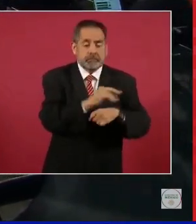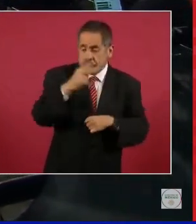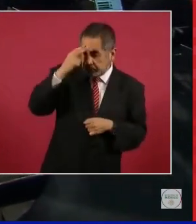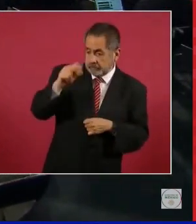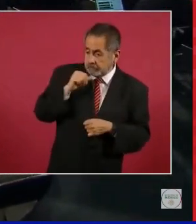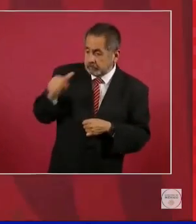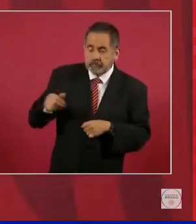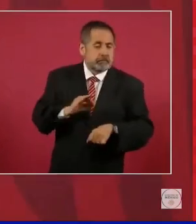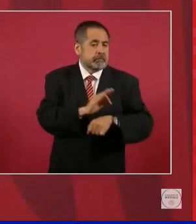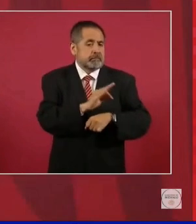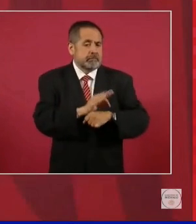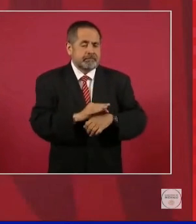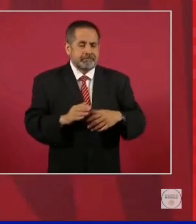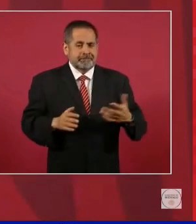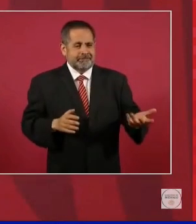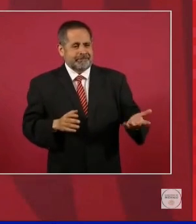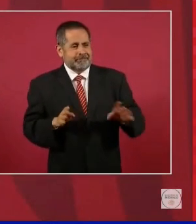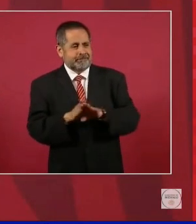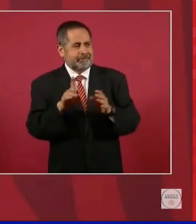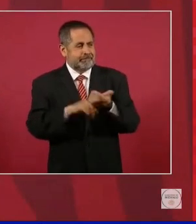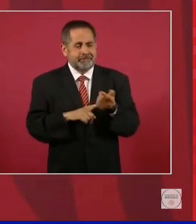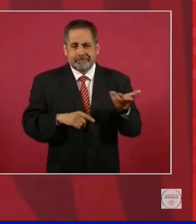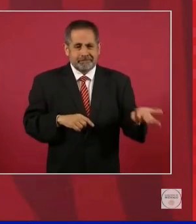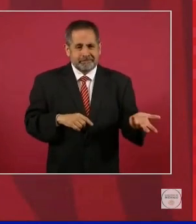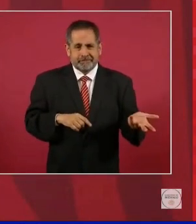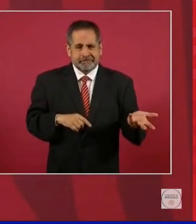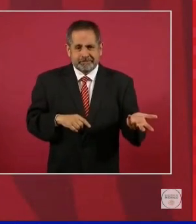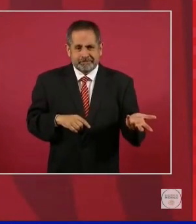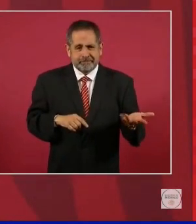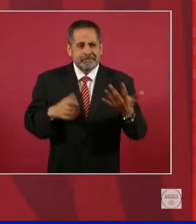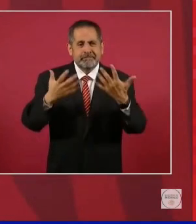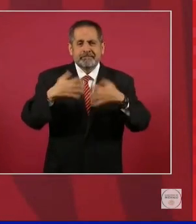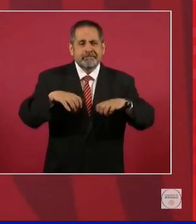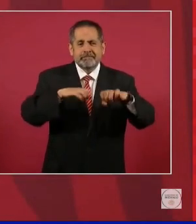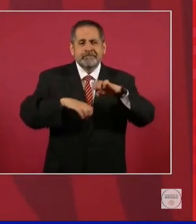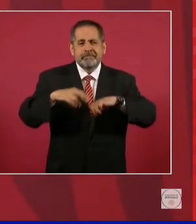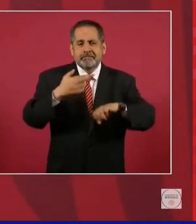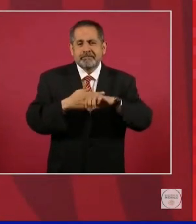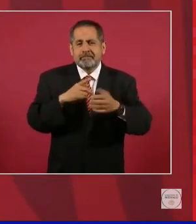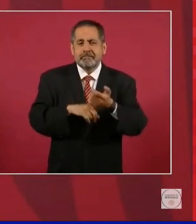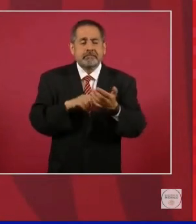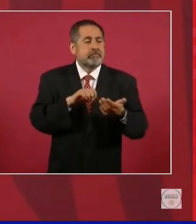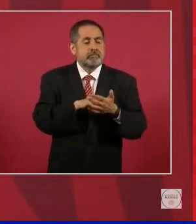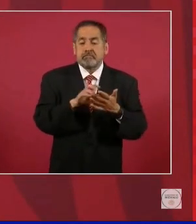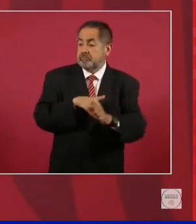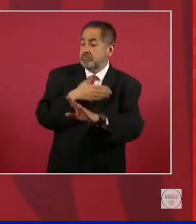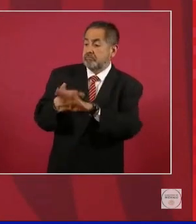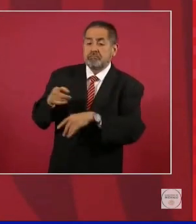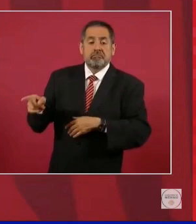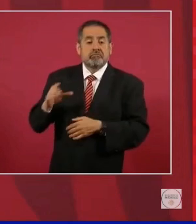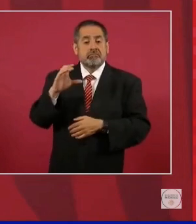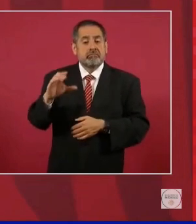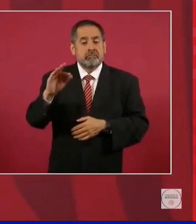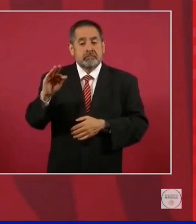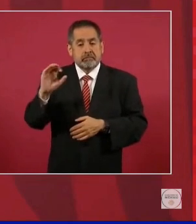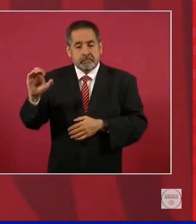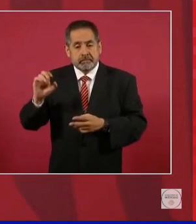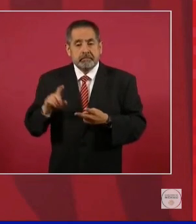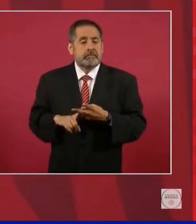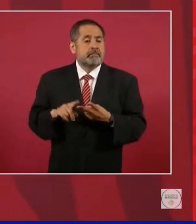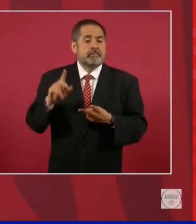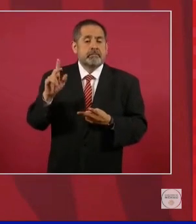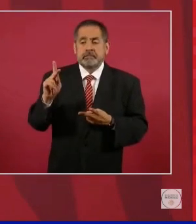particulares en contra de las empresas públicas, como la Comisión Federal de Electricidad, como